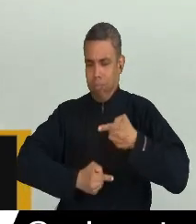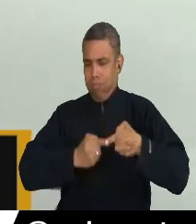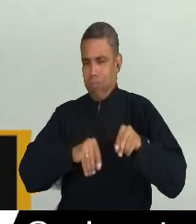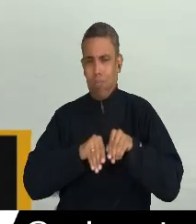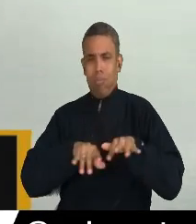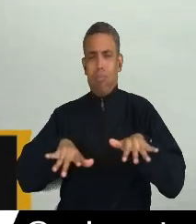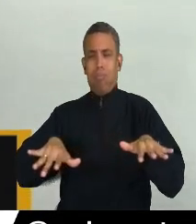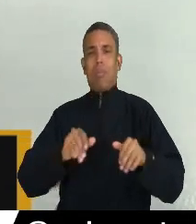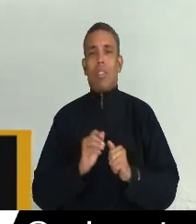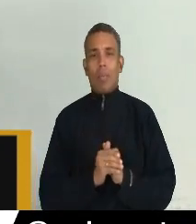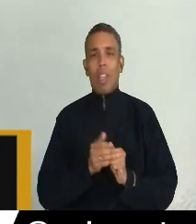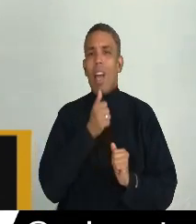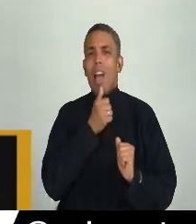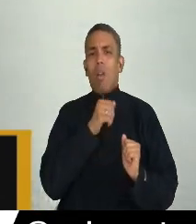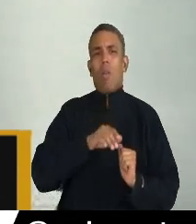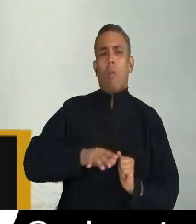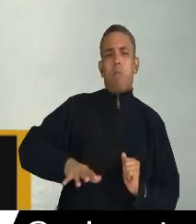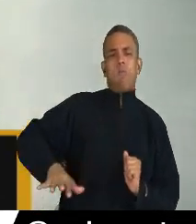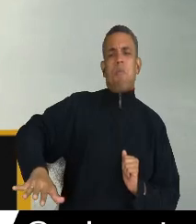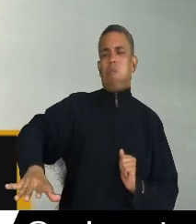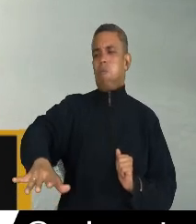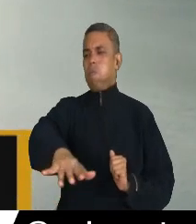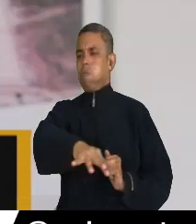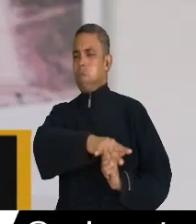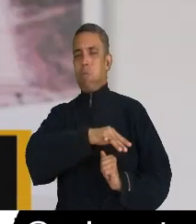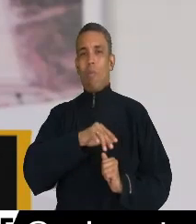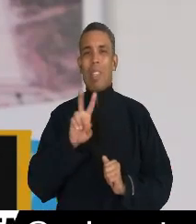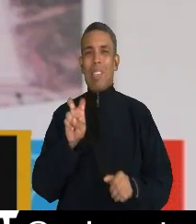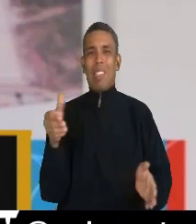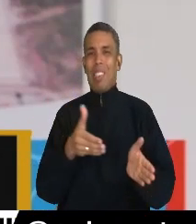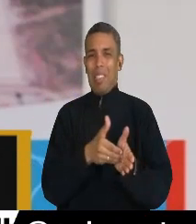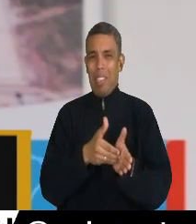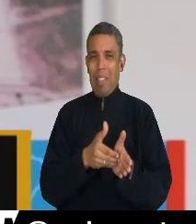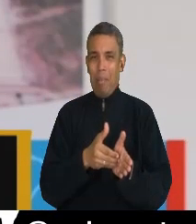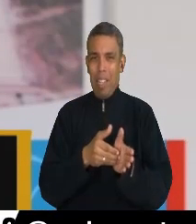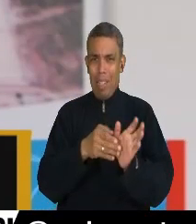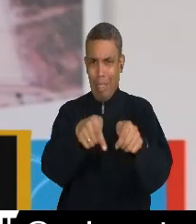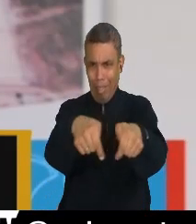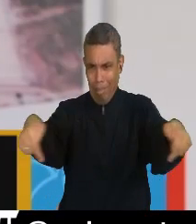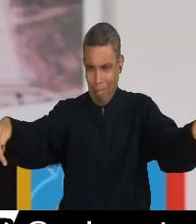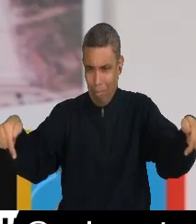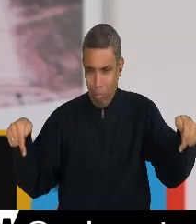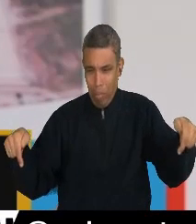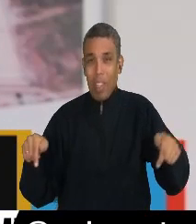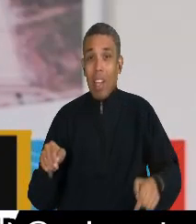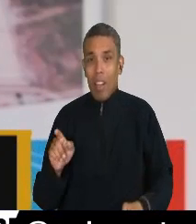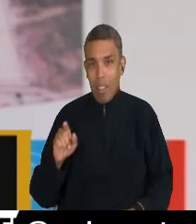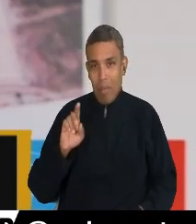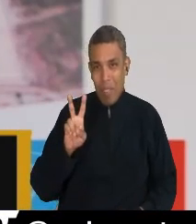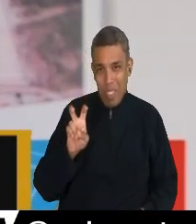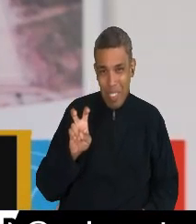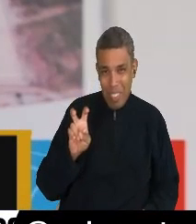hectáreas. Significa que da vía libre al gobernador de Santander para su implementación. El paso a seguir ya es que defina por medio de cuál